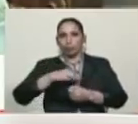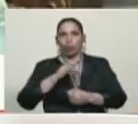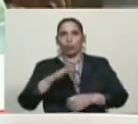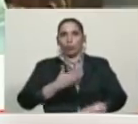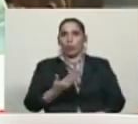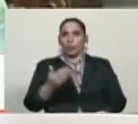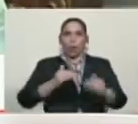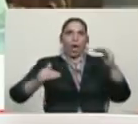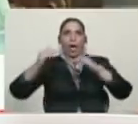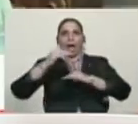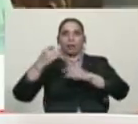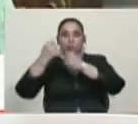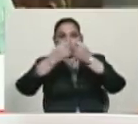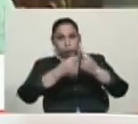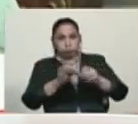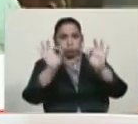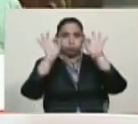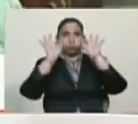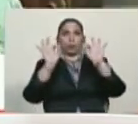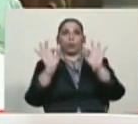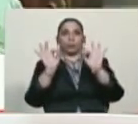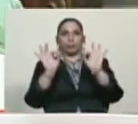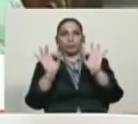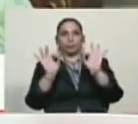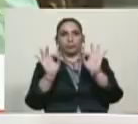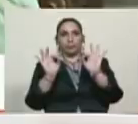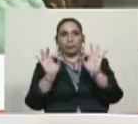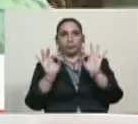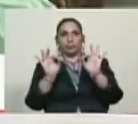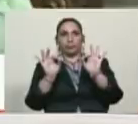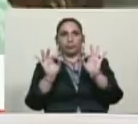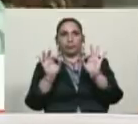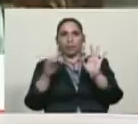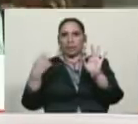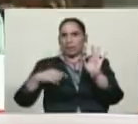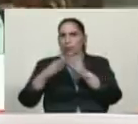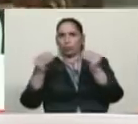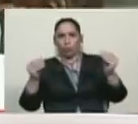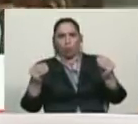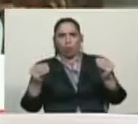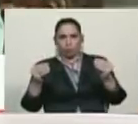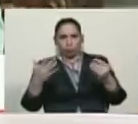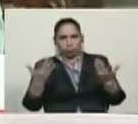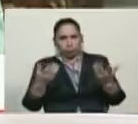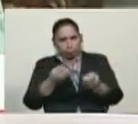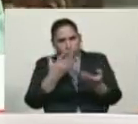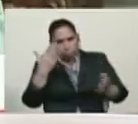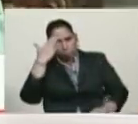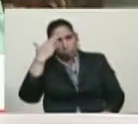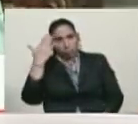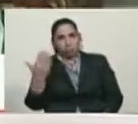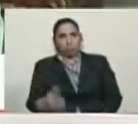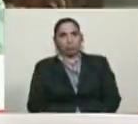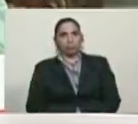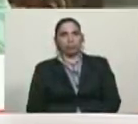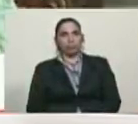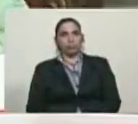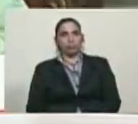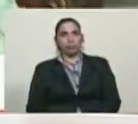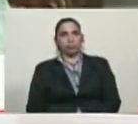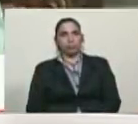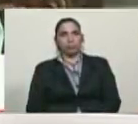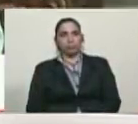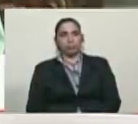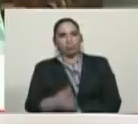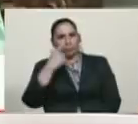alto costo de alta especialización tenemos todos los medios tenemos todos pero si yo veo